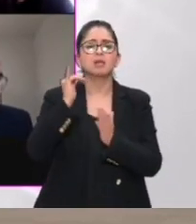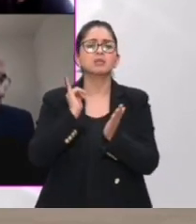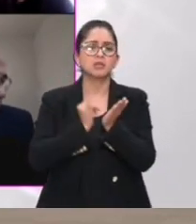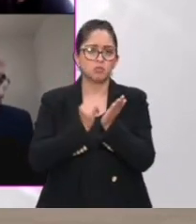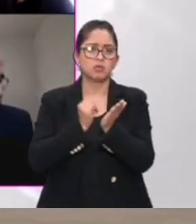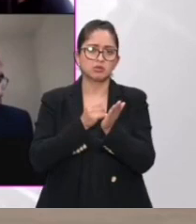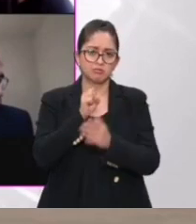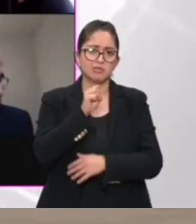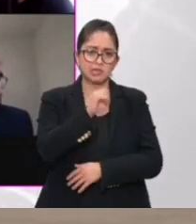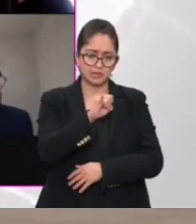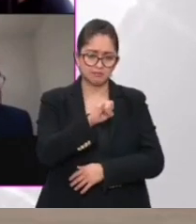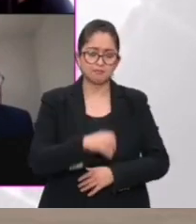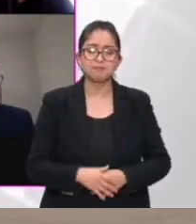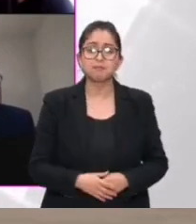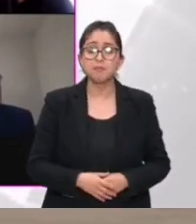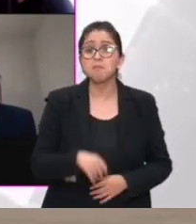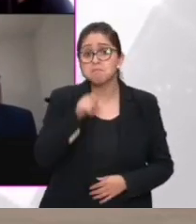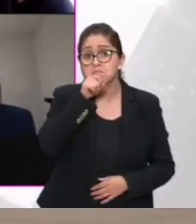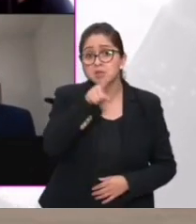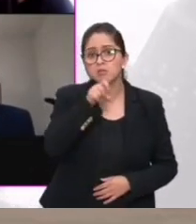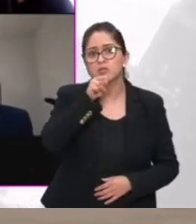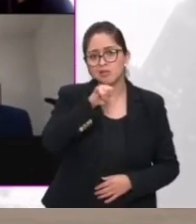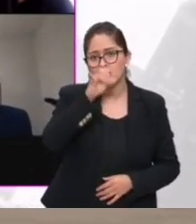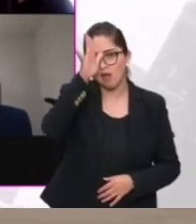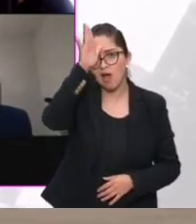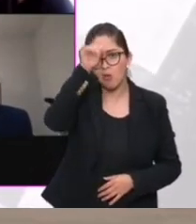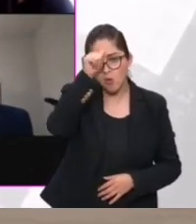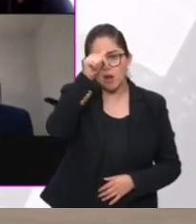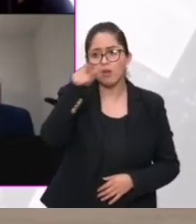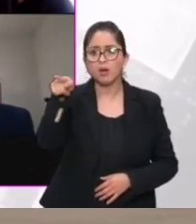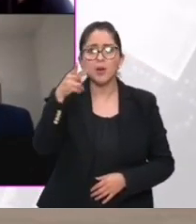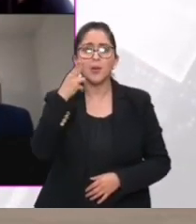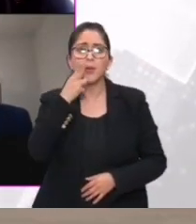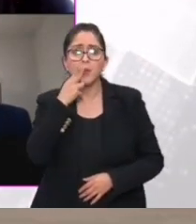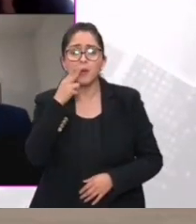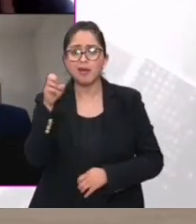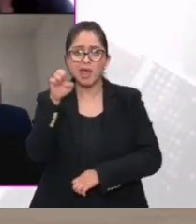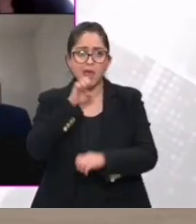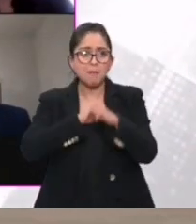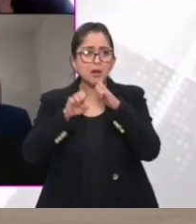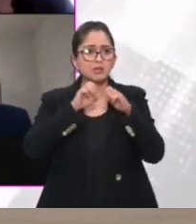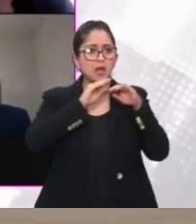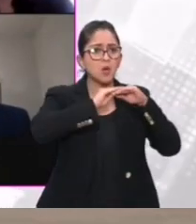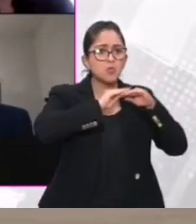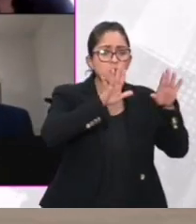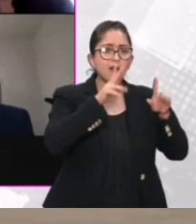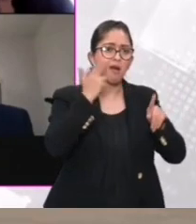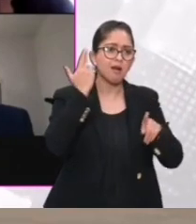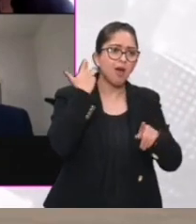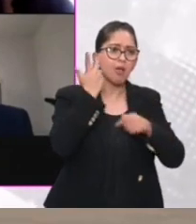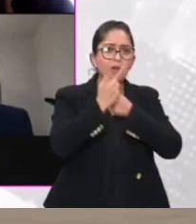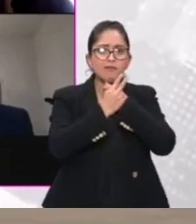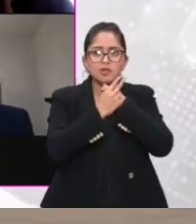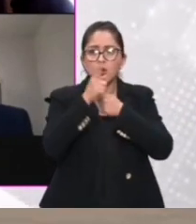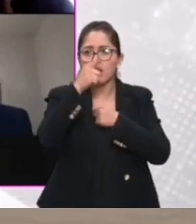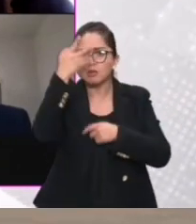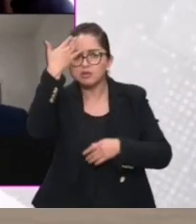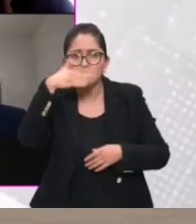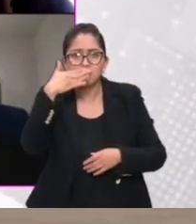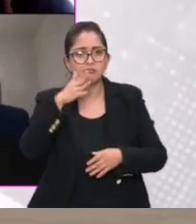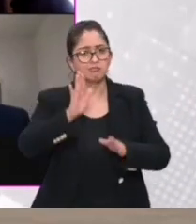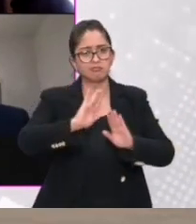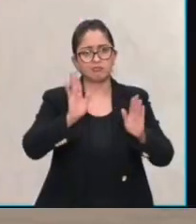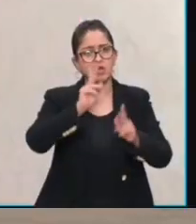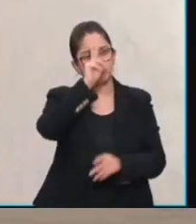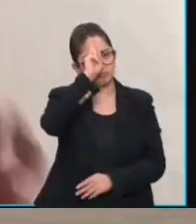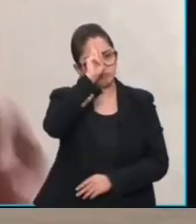también estoy de acuerdo en que se debe prohibir la publicidad de esto y se deben como tal de generar mejores